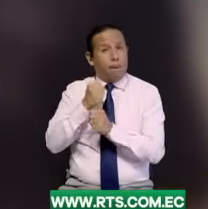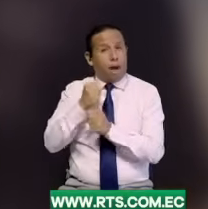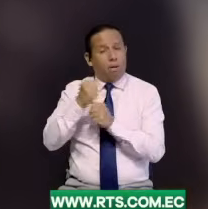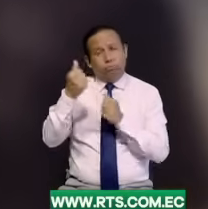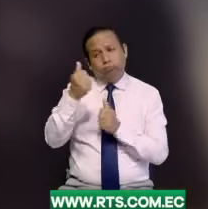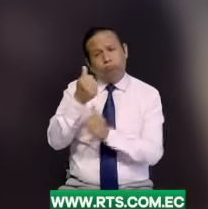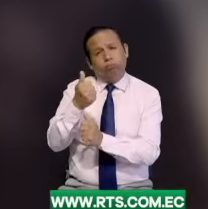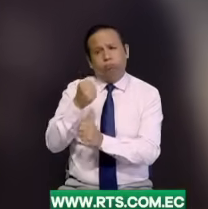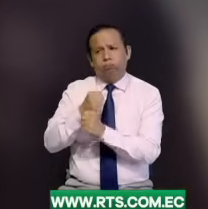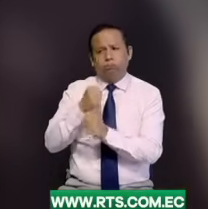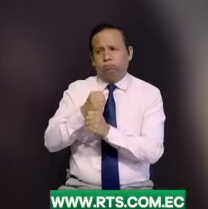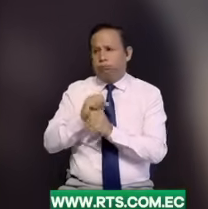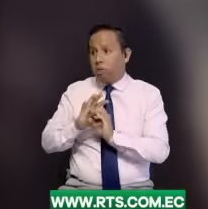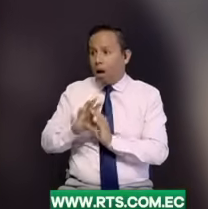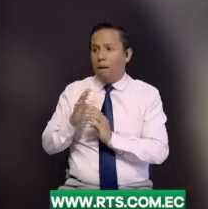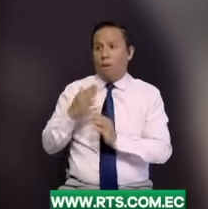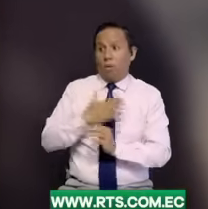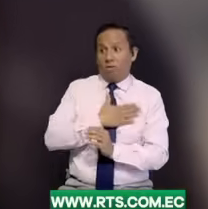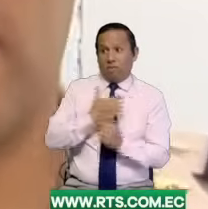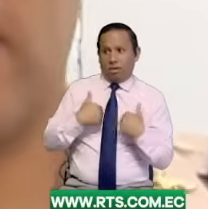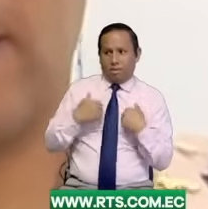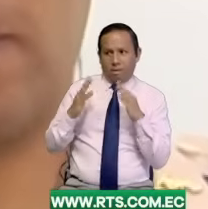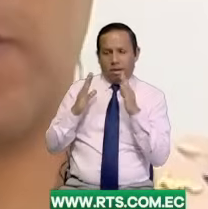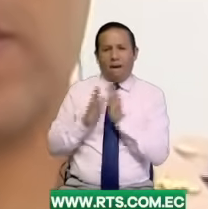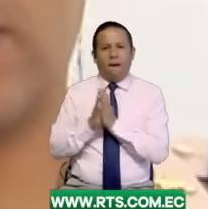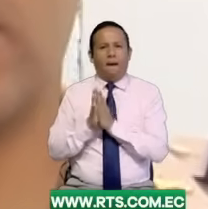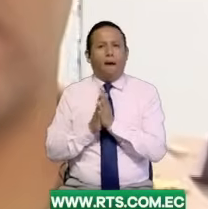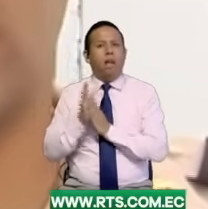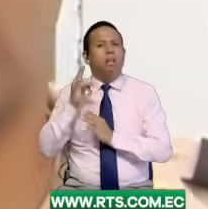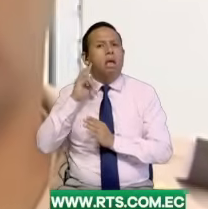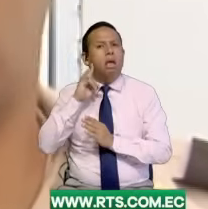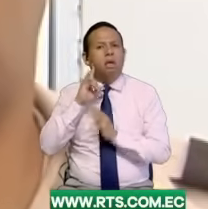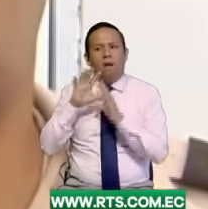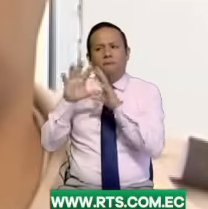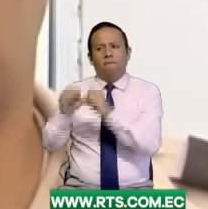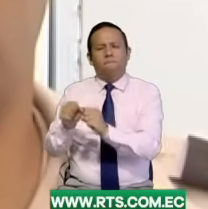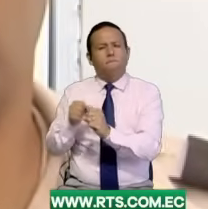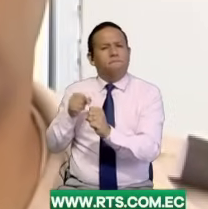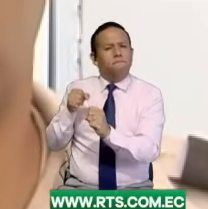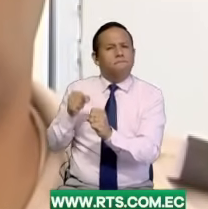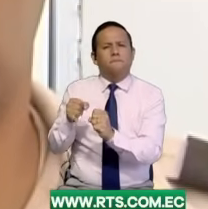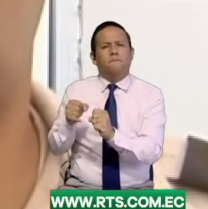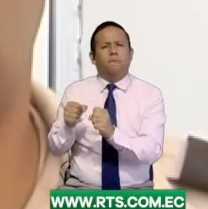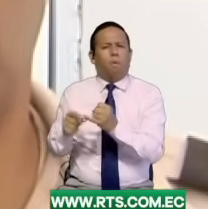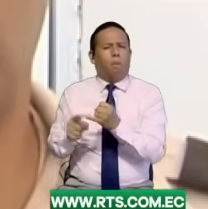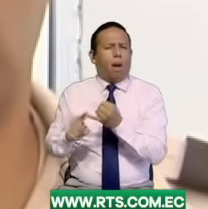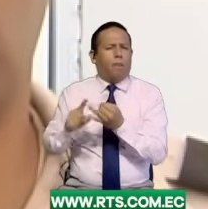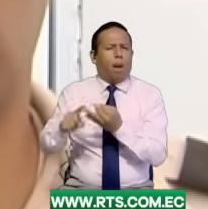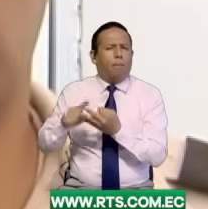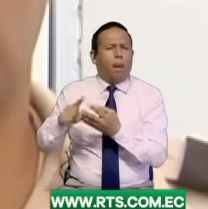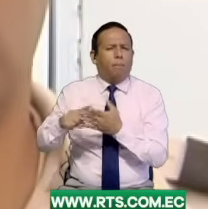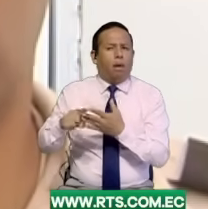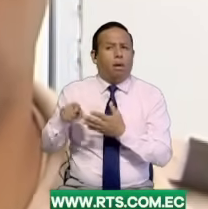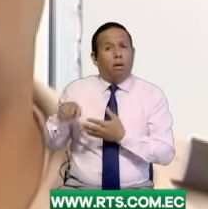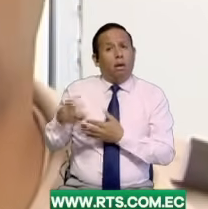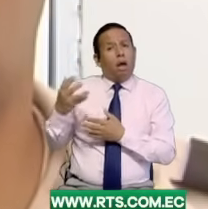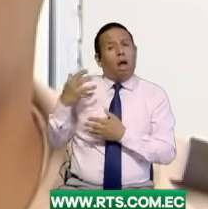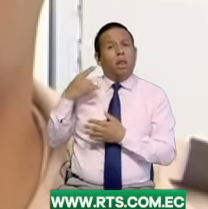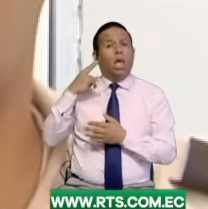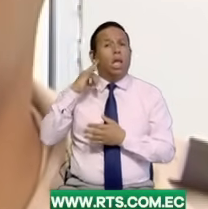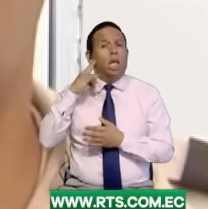habría ultrajado a la menor por varias ocasiones. En primera instancia, la menor edad pues tomaba una actitud media